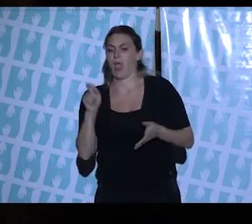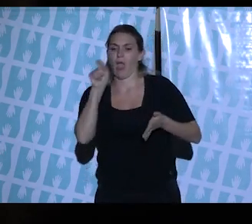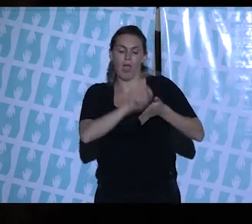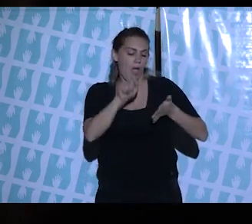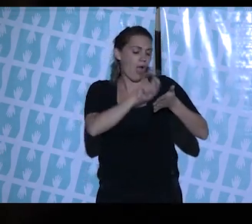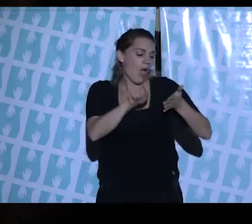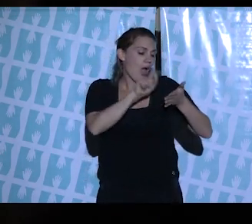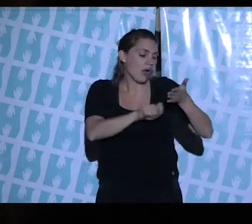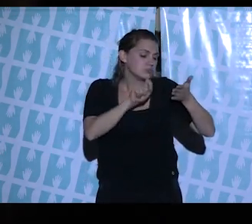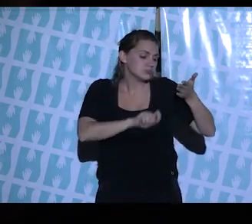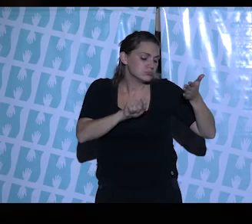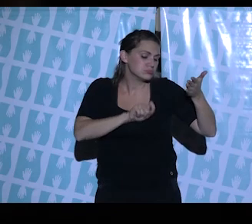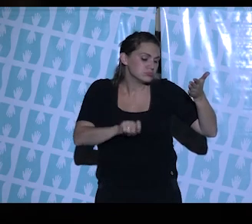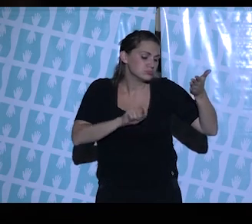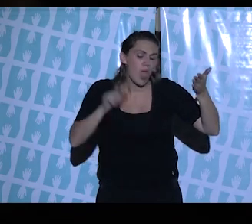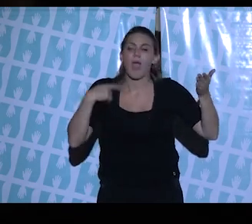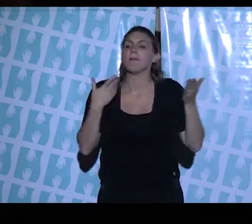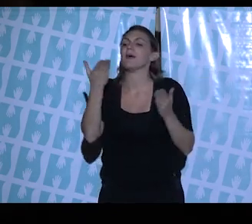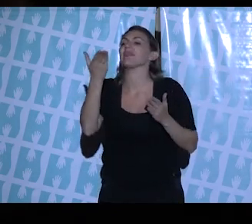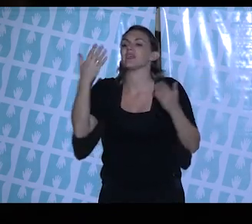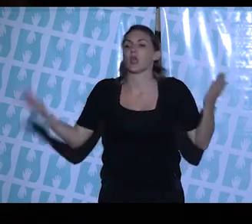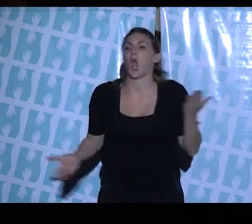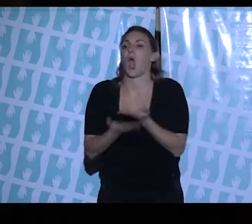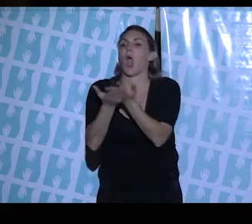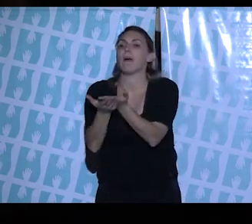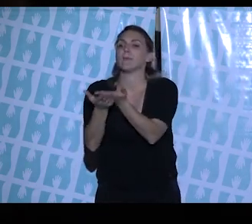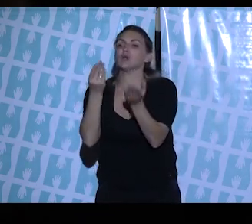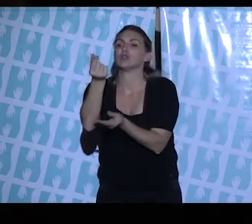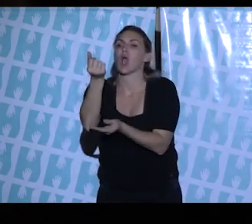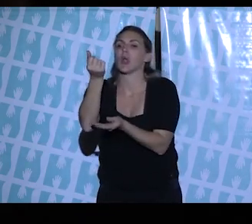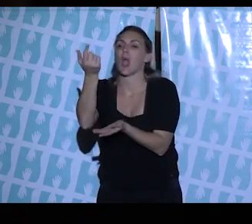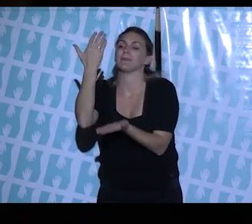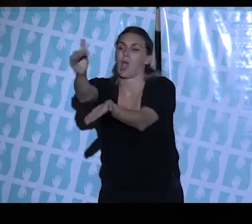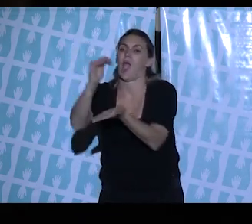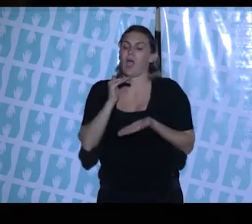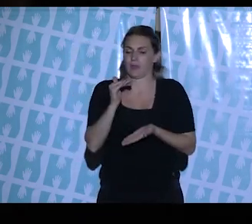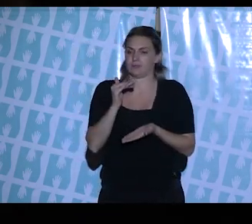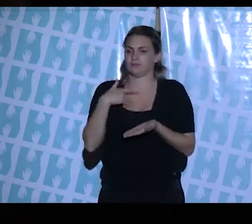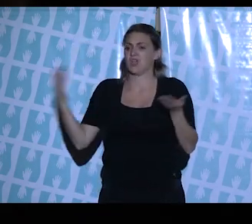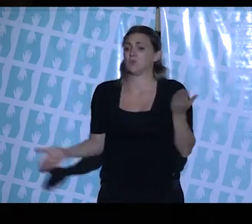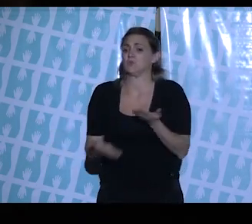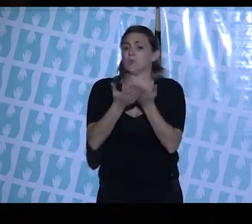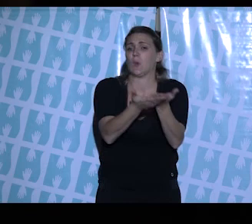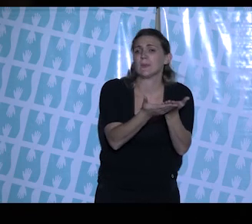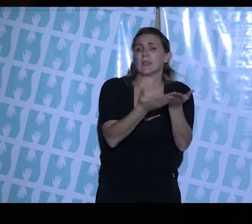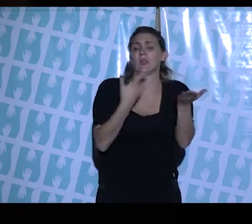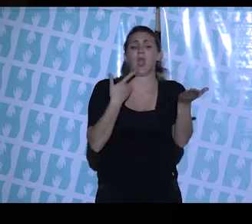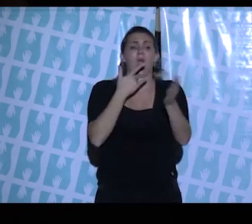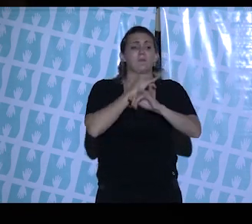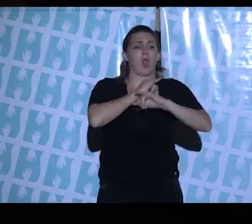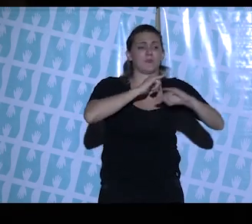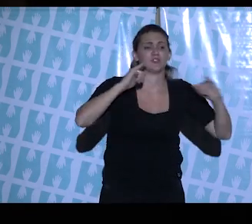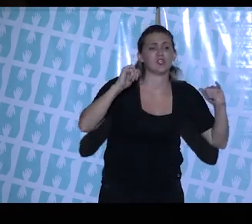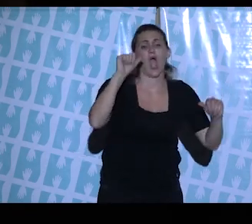de solicitud de subsidios para la investigación, ya sea subsidios de la Agencia de Promoción de la